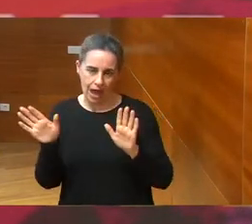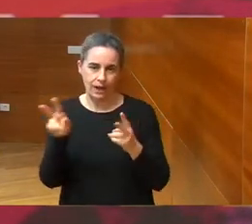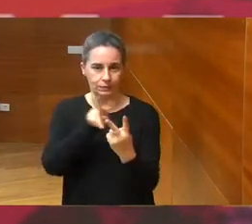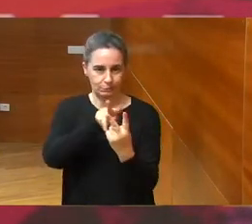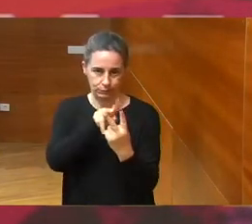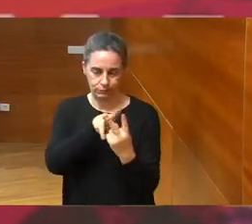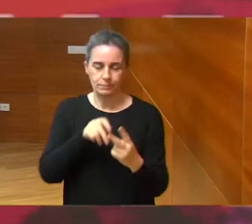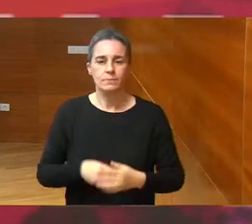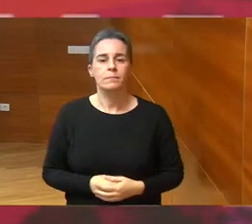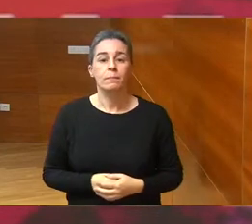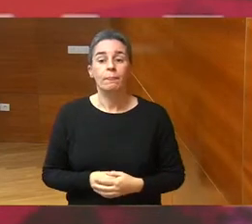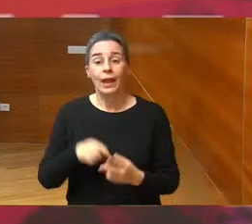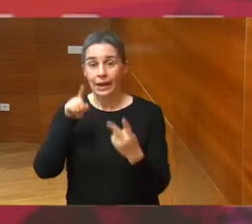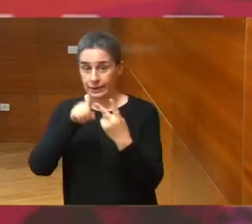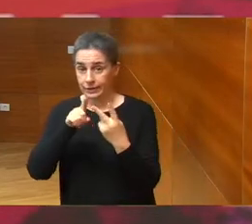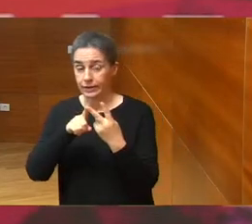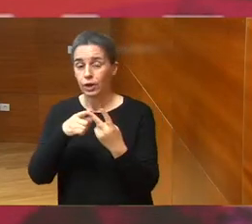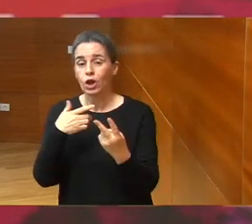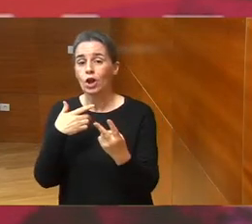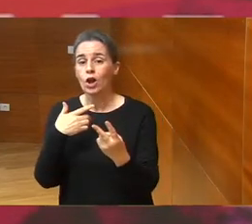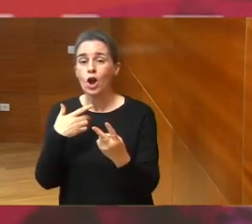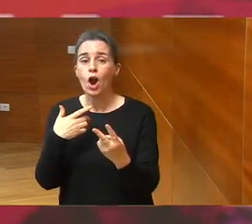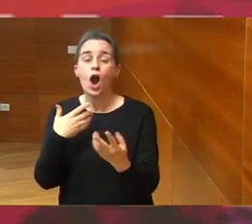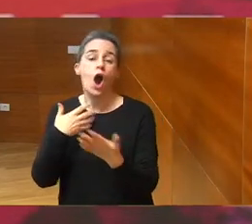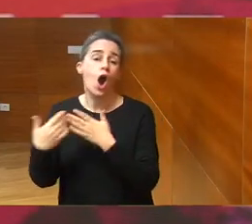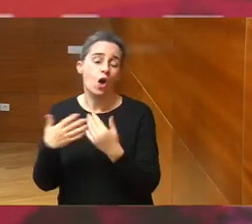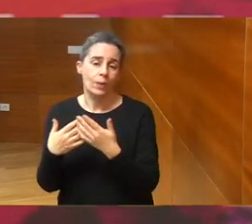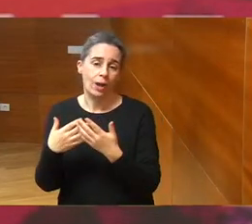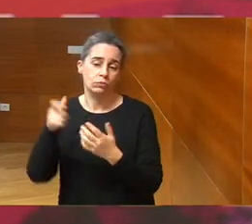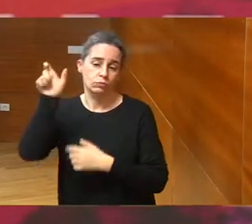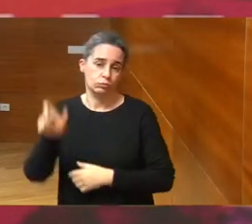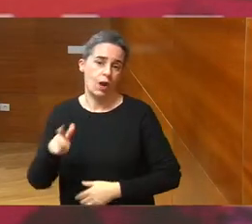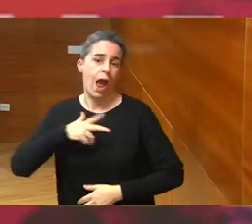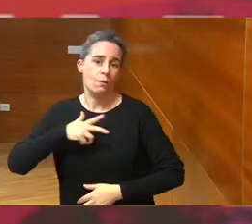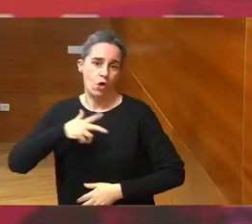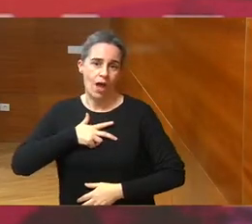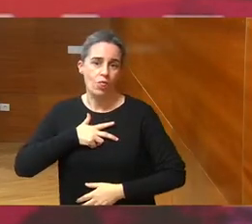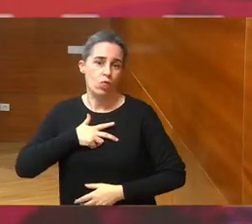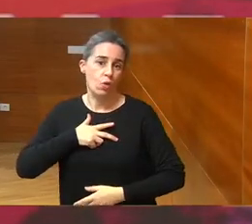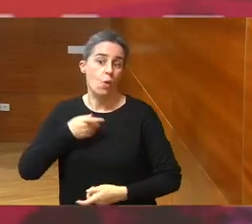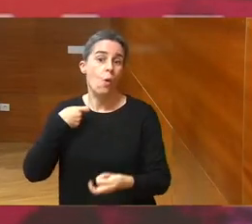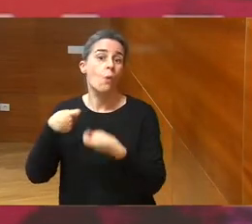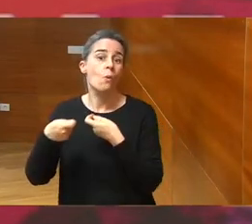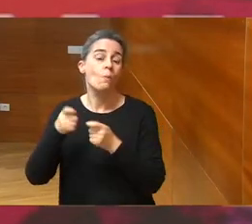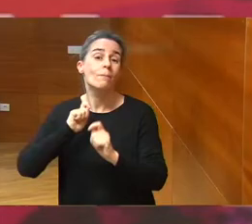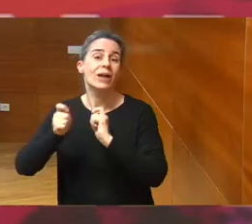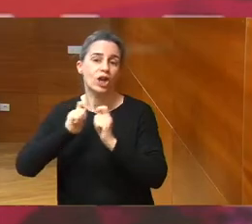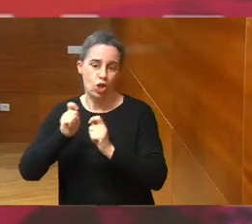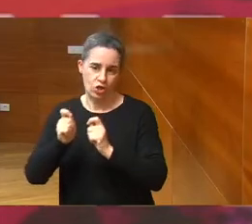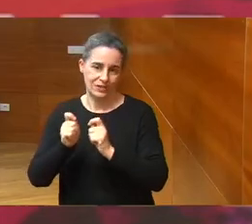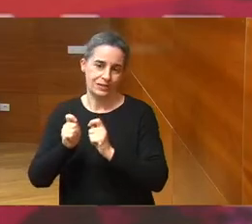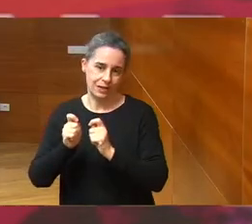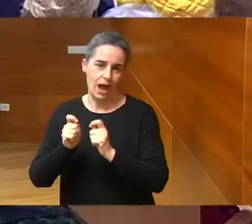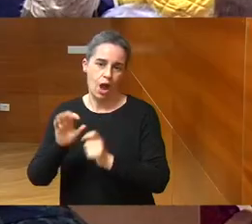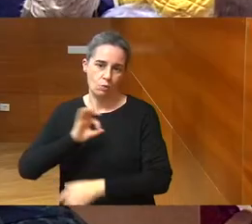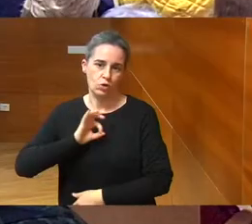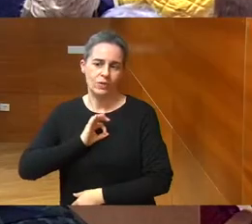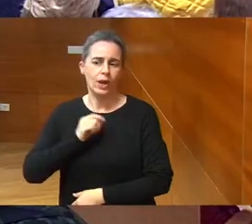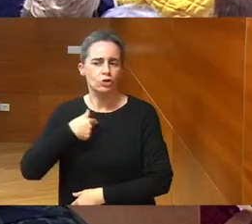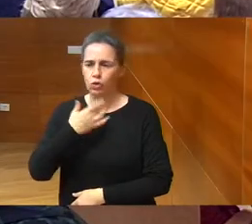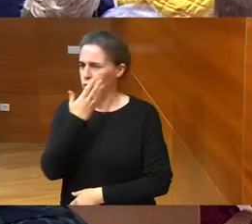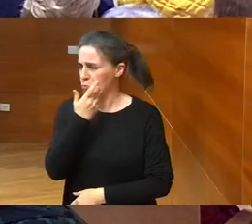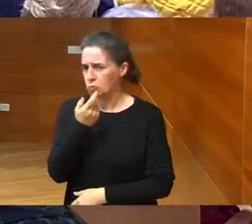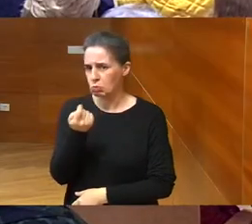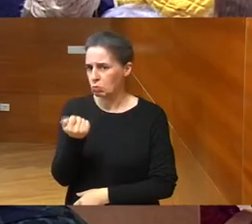es una obra de un abogado periodista autor pontevegrés que bueno conlleva poco comienza poco